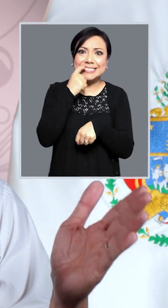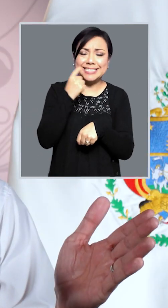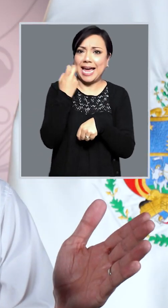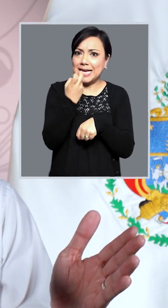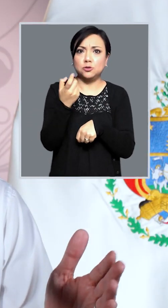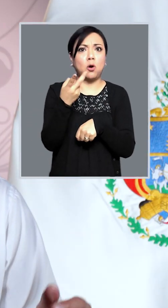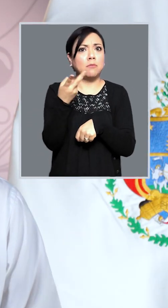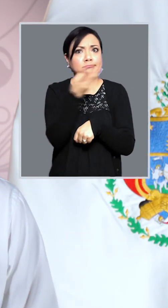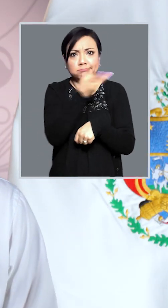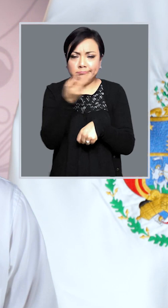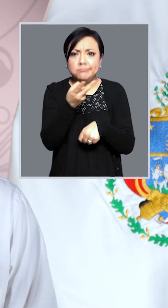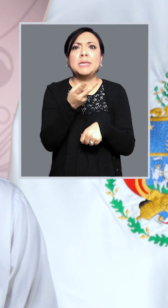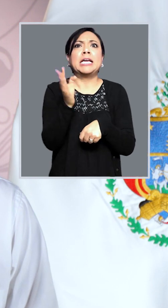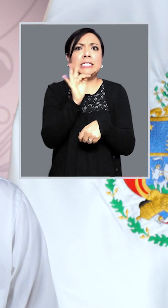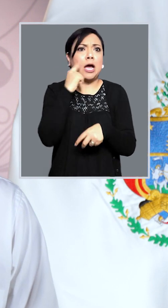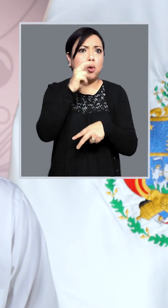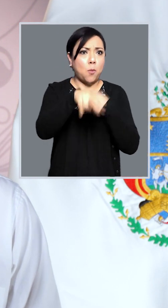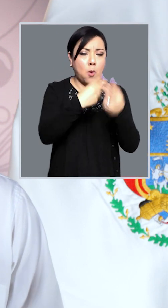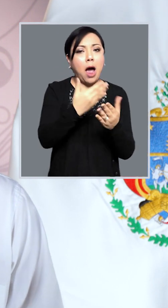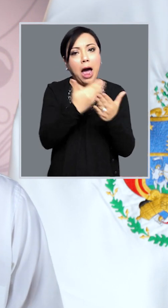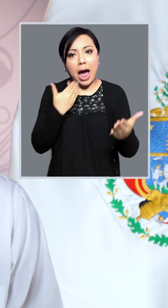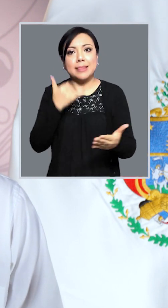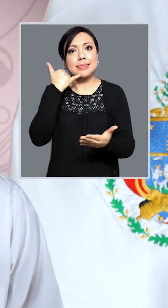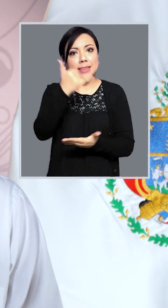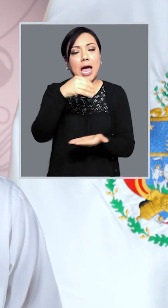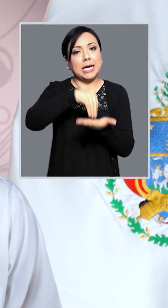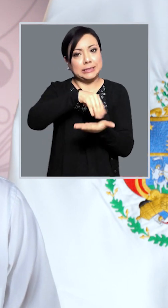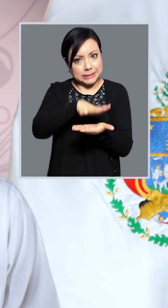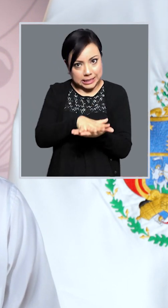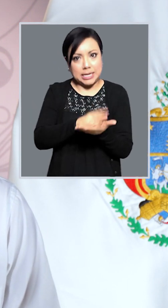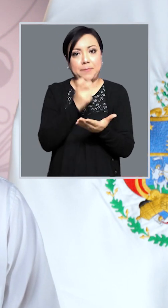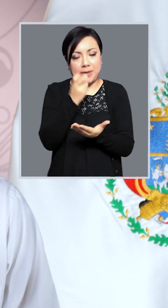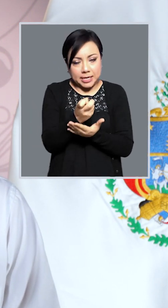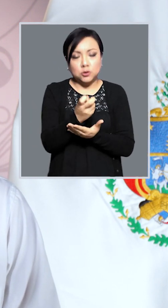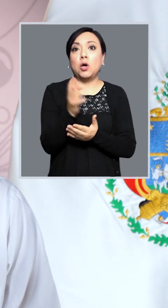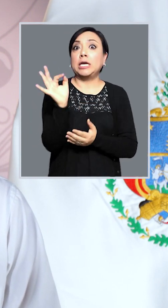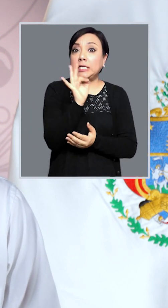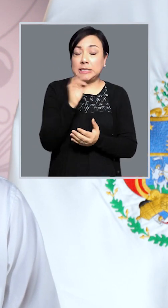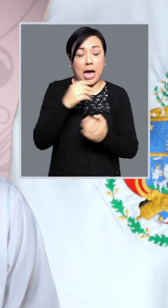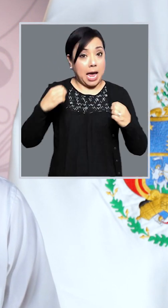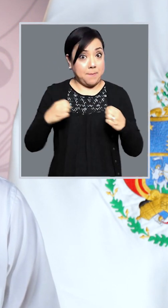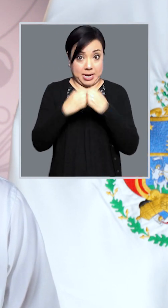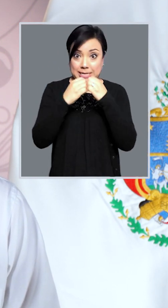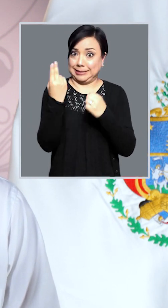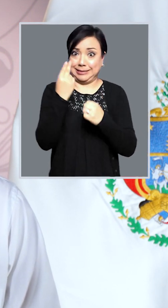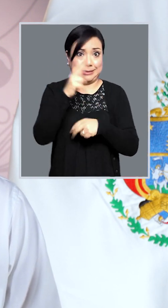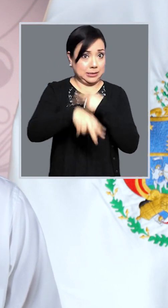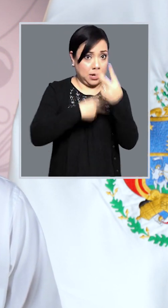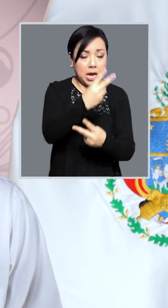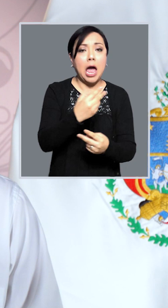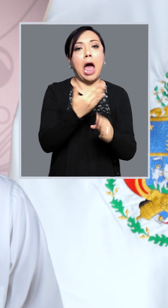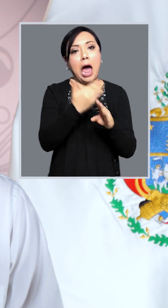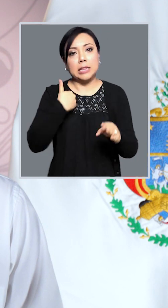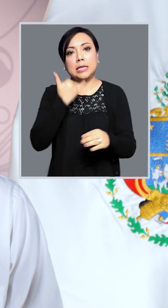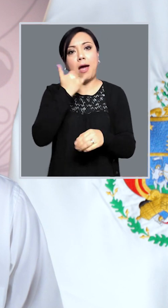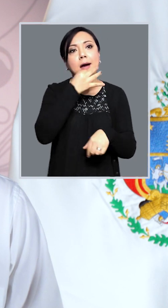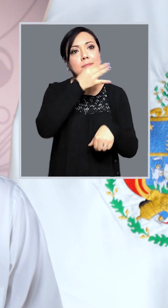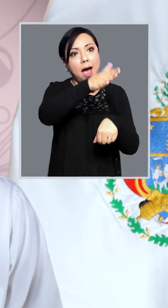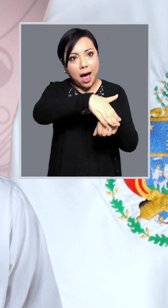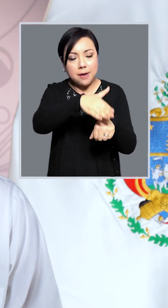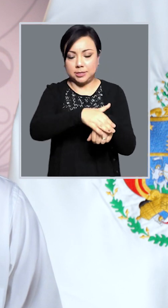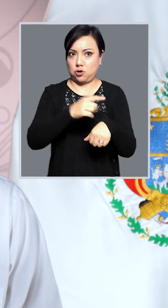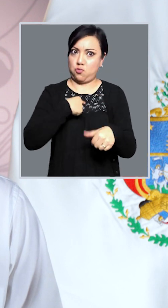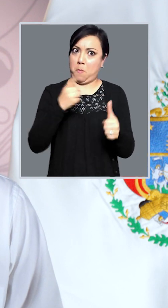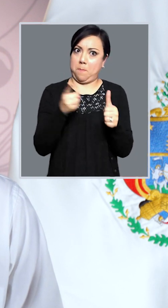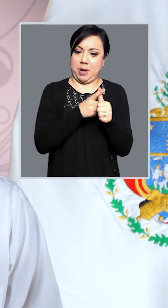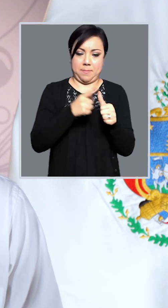como ejemplo a tu médico oa tu dentista su atención deberá ser por citas a fin y contagios entre pacientes en espera si se trata de